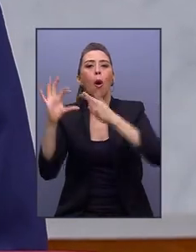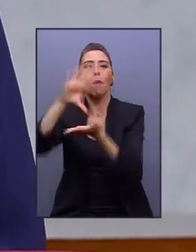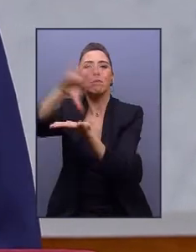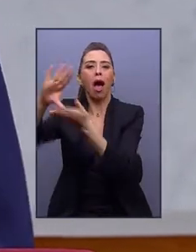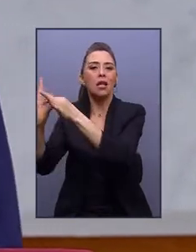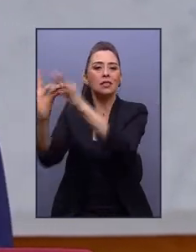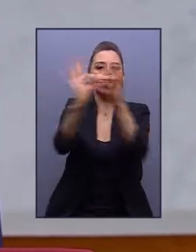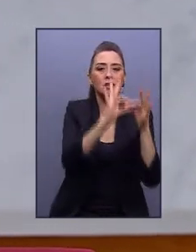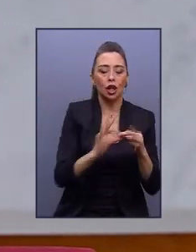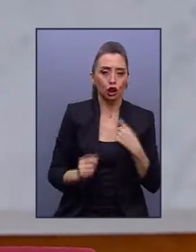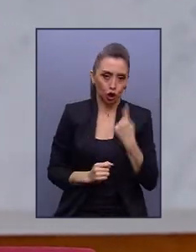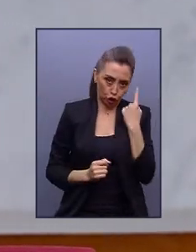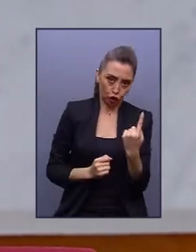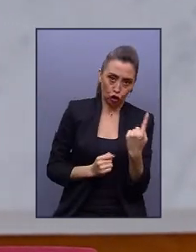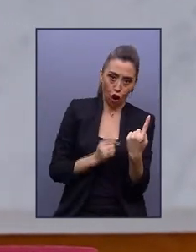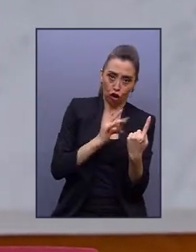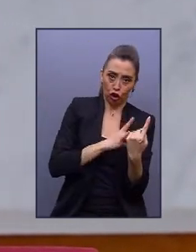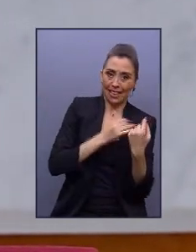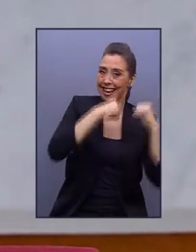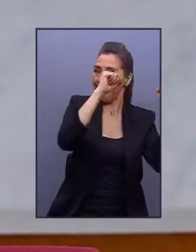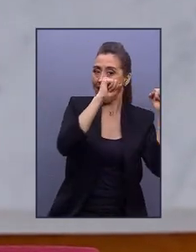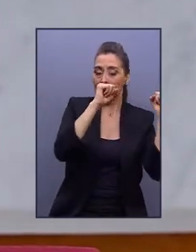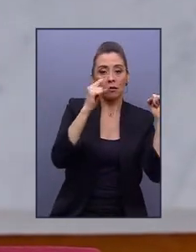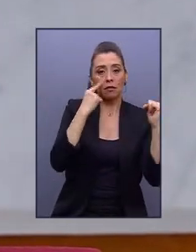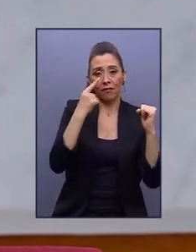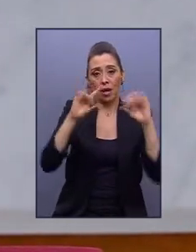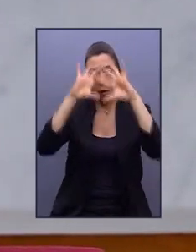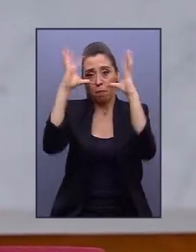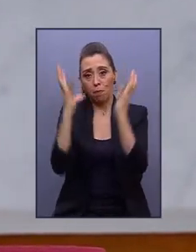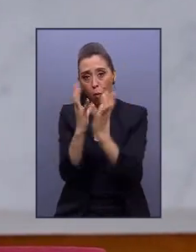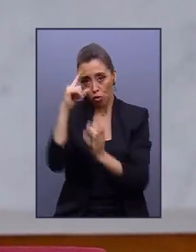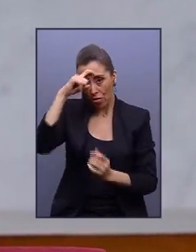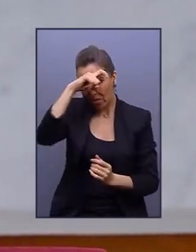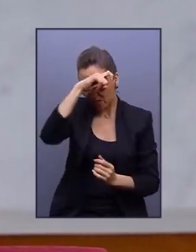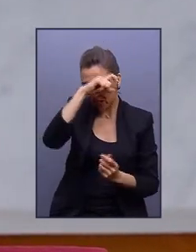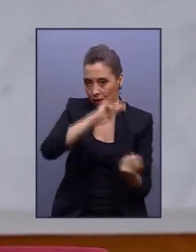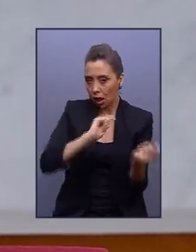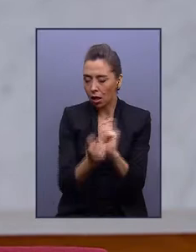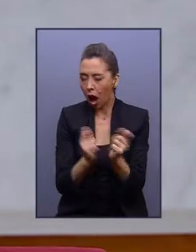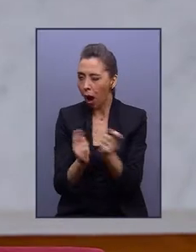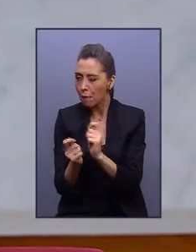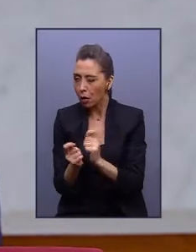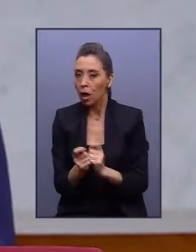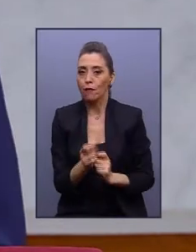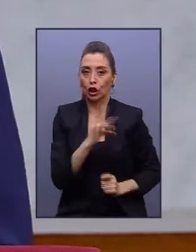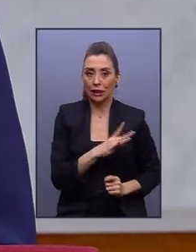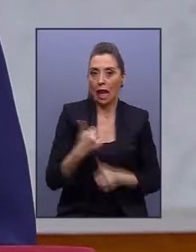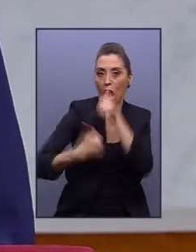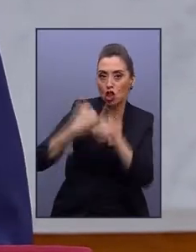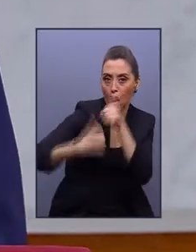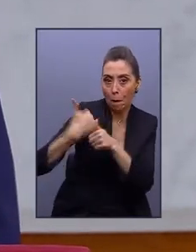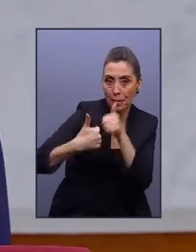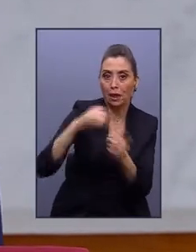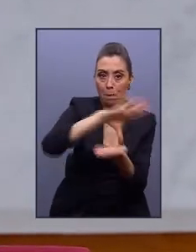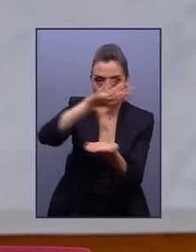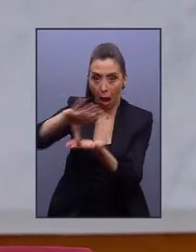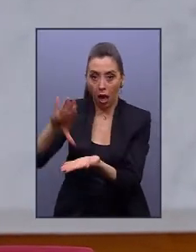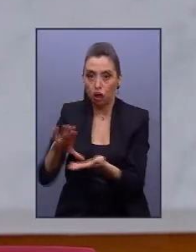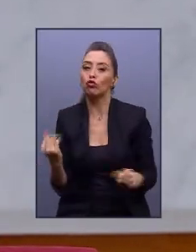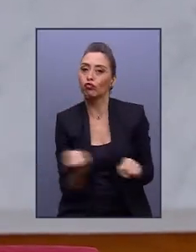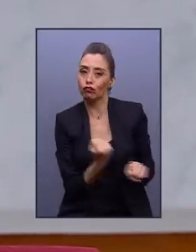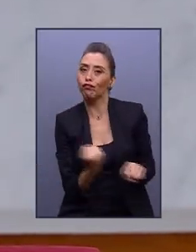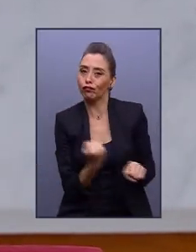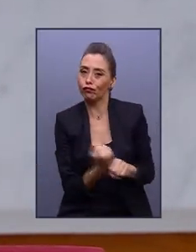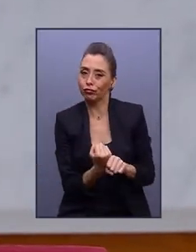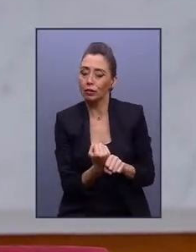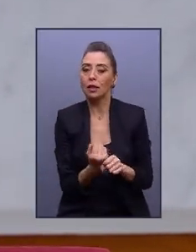puede triunfar individualmente en un escenario global complejo y cambiante. Debemos ser competitivos, pero también trabajar